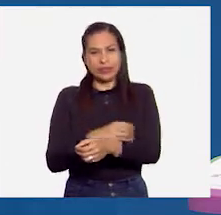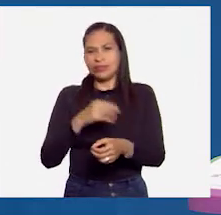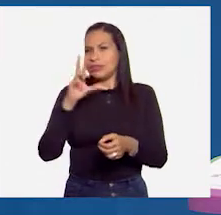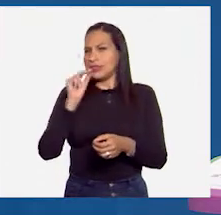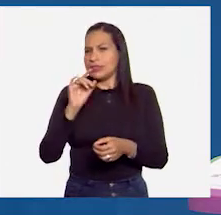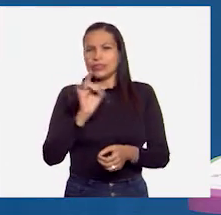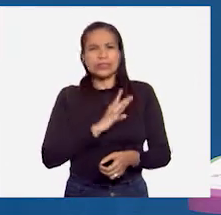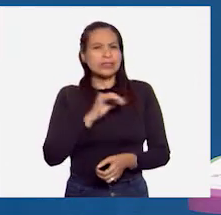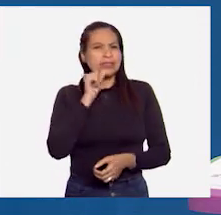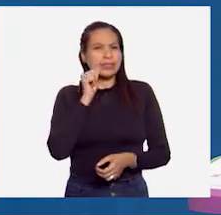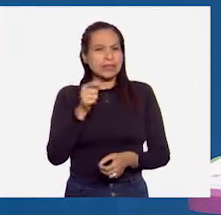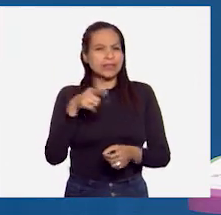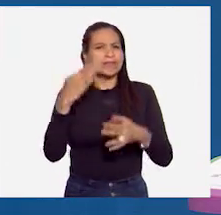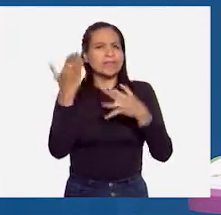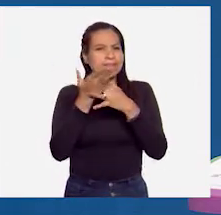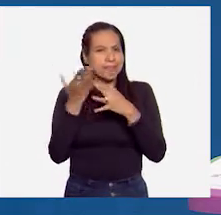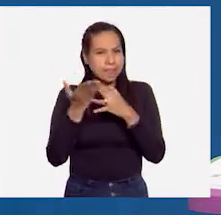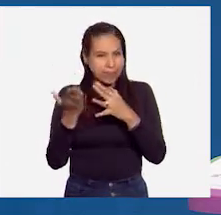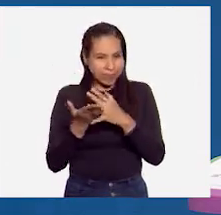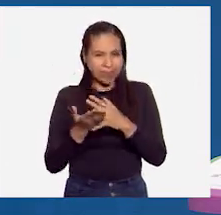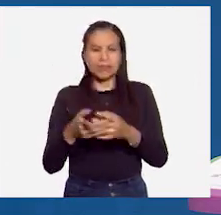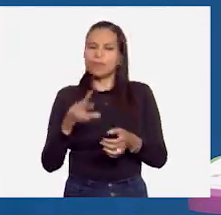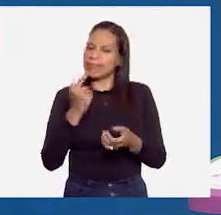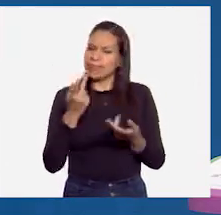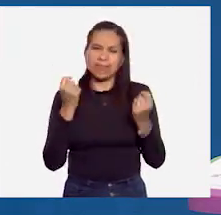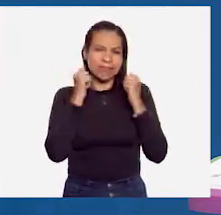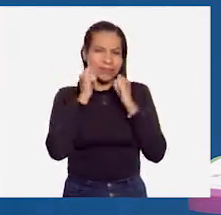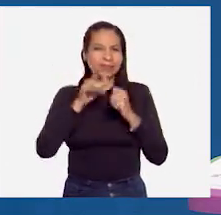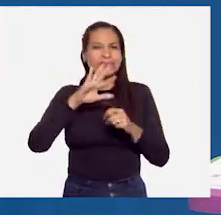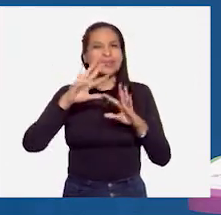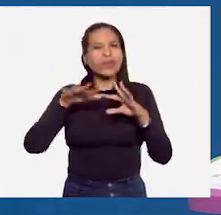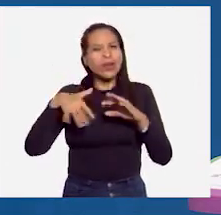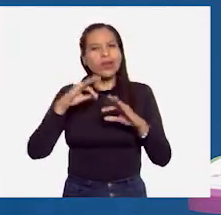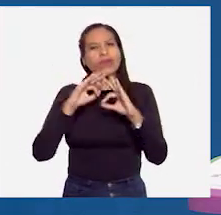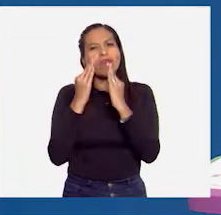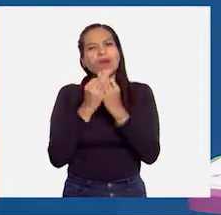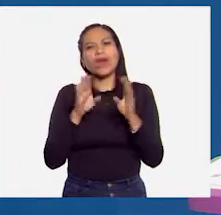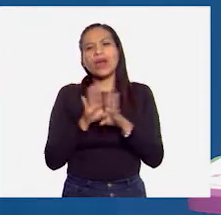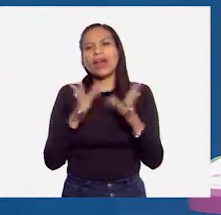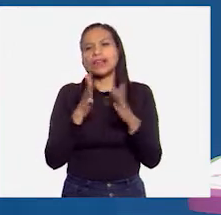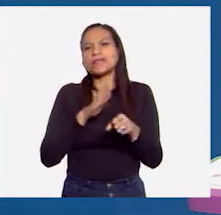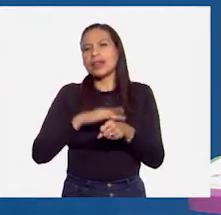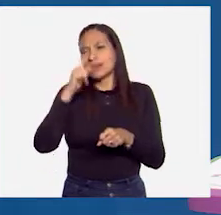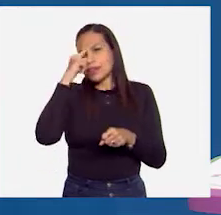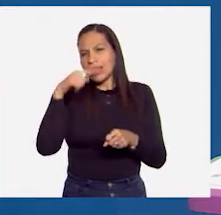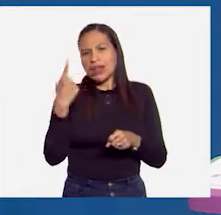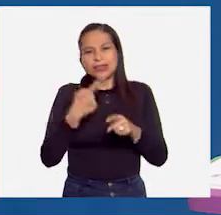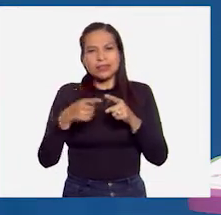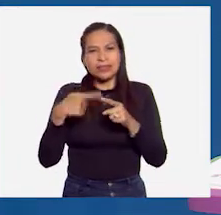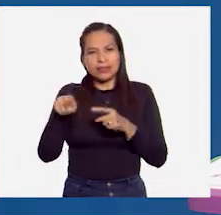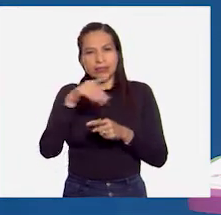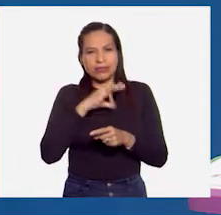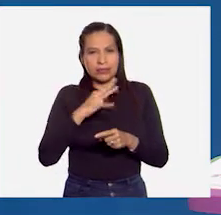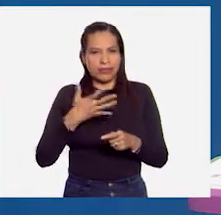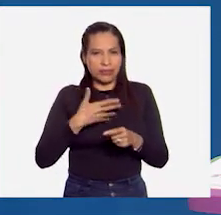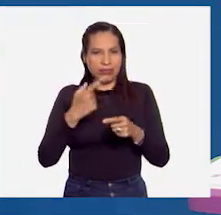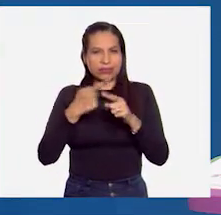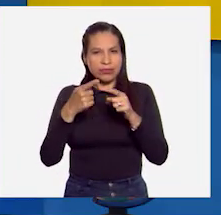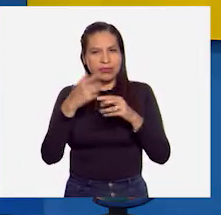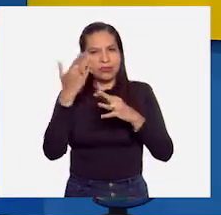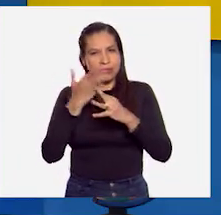les tengan miedo a las fracciones, ¿eh? Al contrario, busquen formas de cómo hacer más fáciles las operaciones cuando tengan